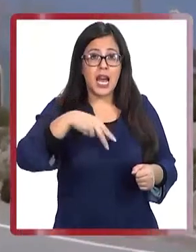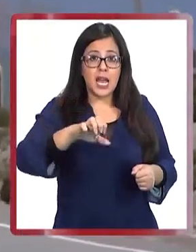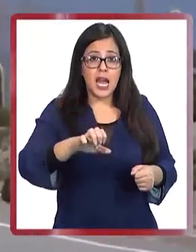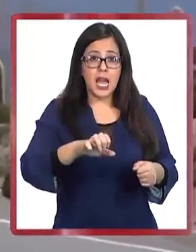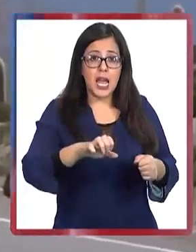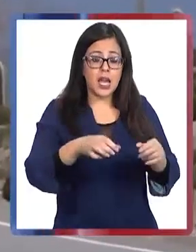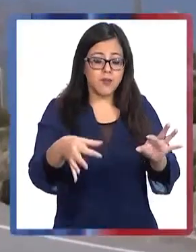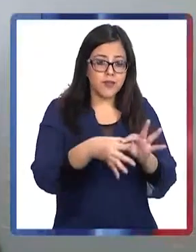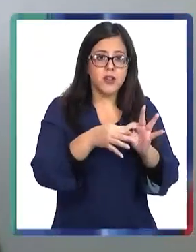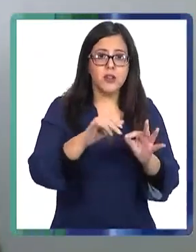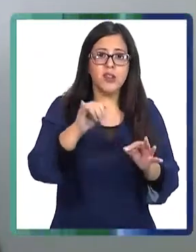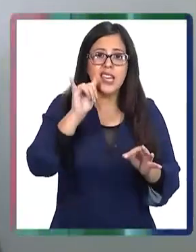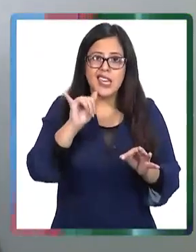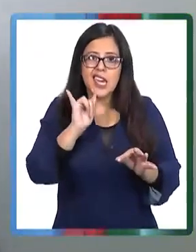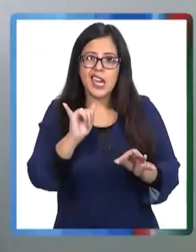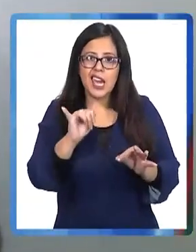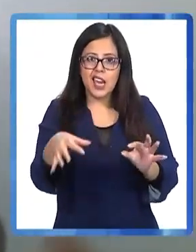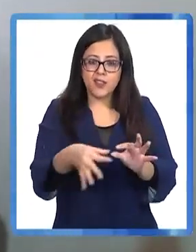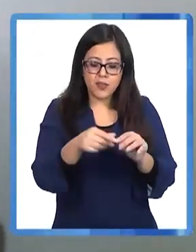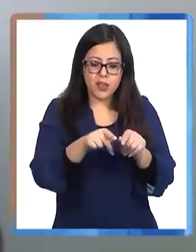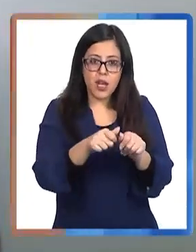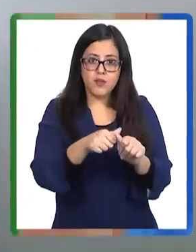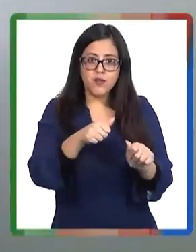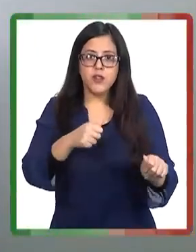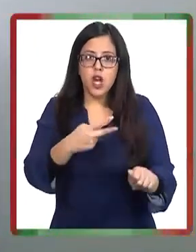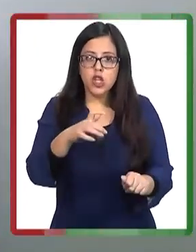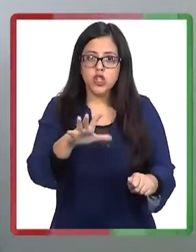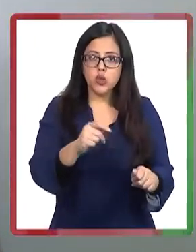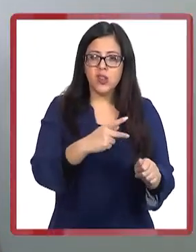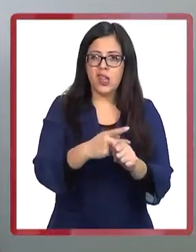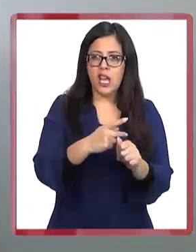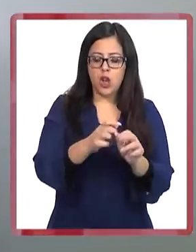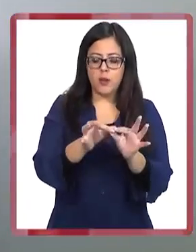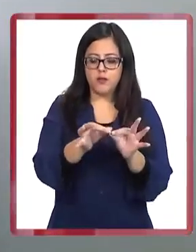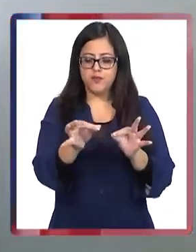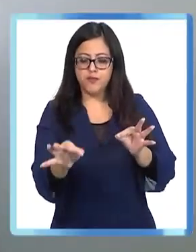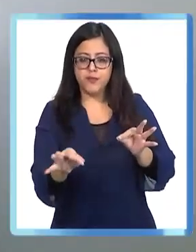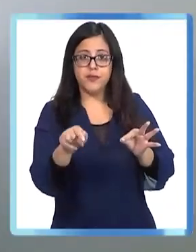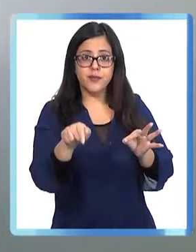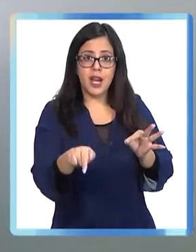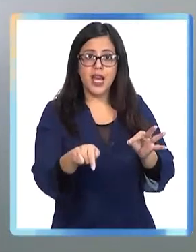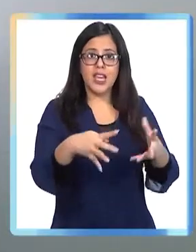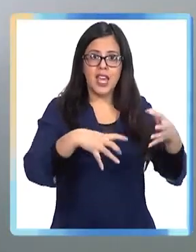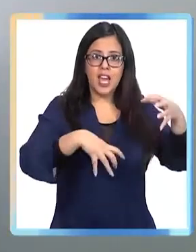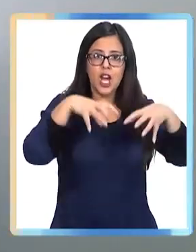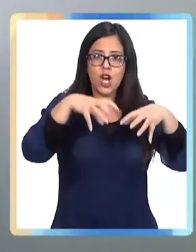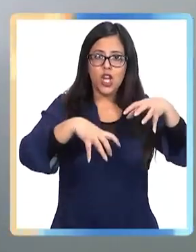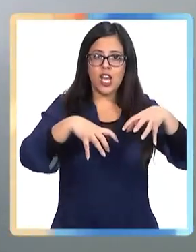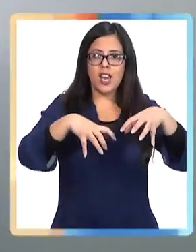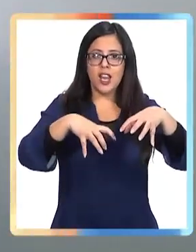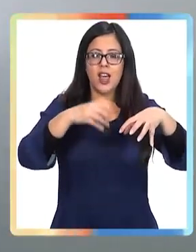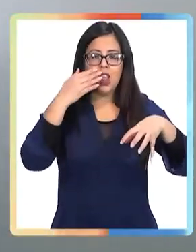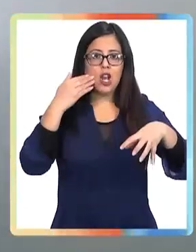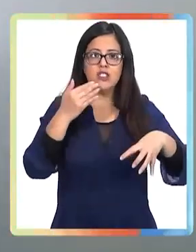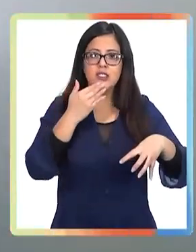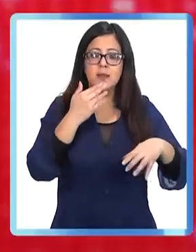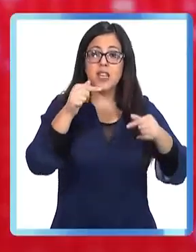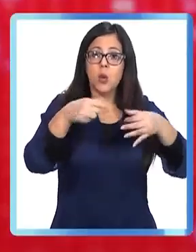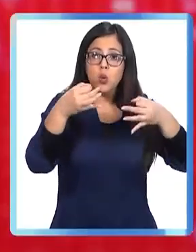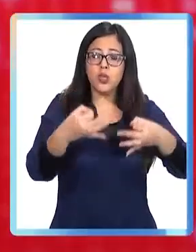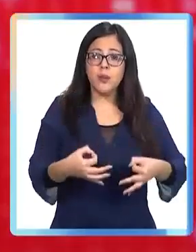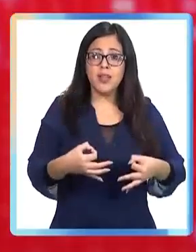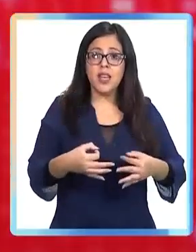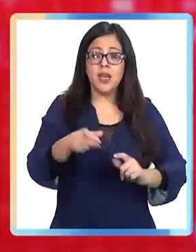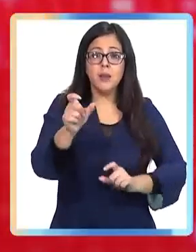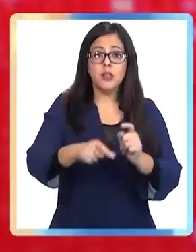ruta muy larga, de 250 kilómetros, que atraviesa la cordillera de los Andes. Y justamente ahí